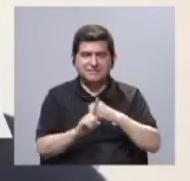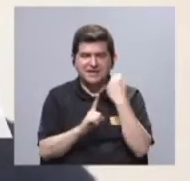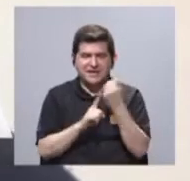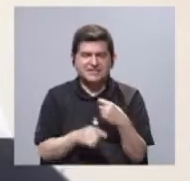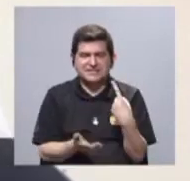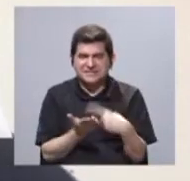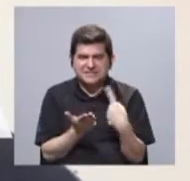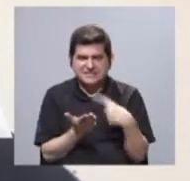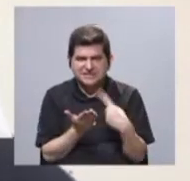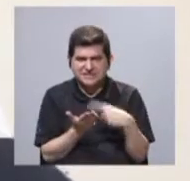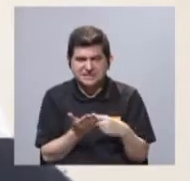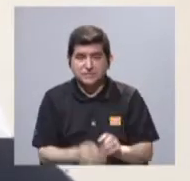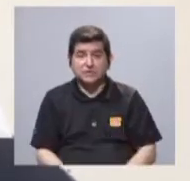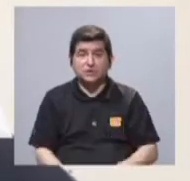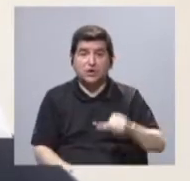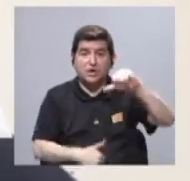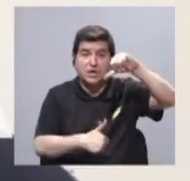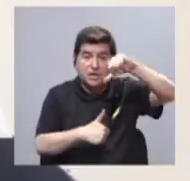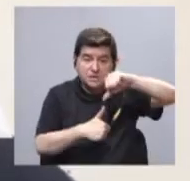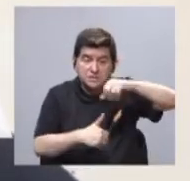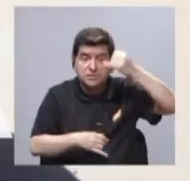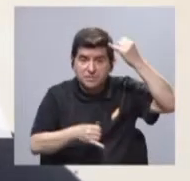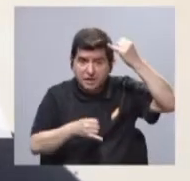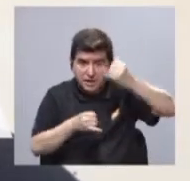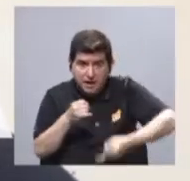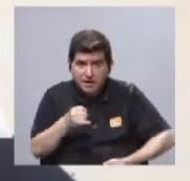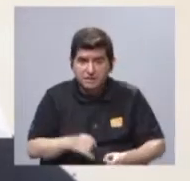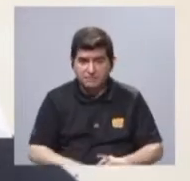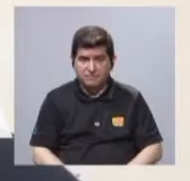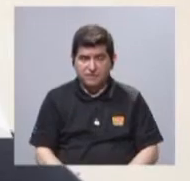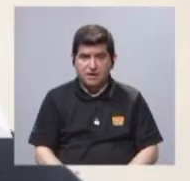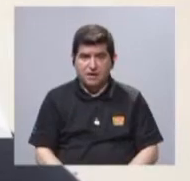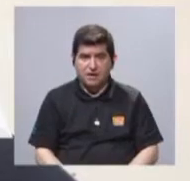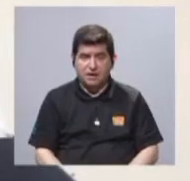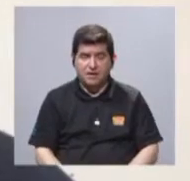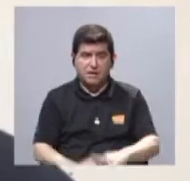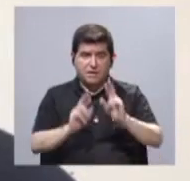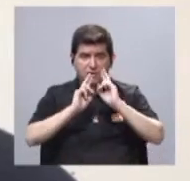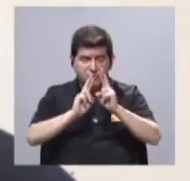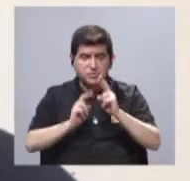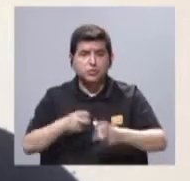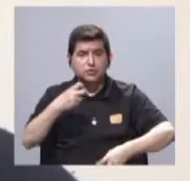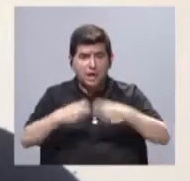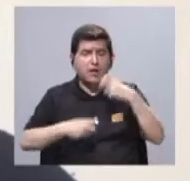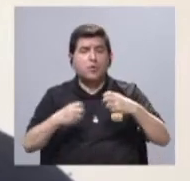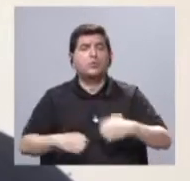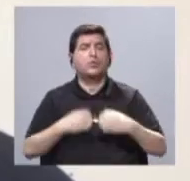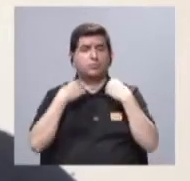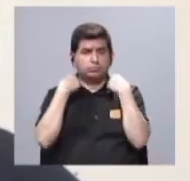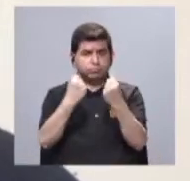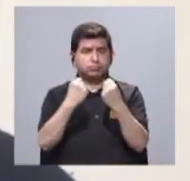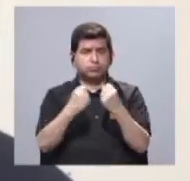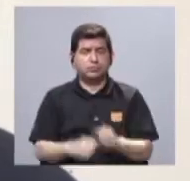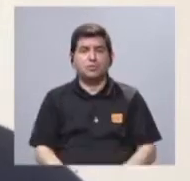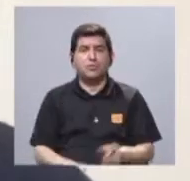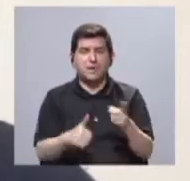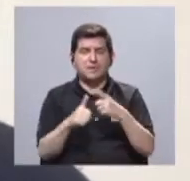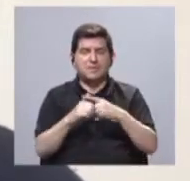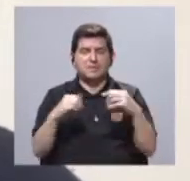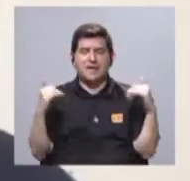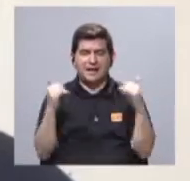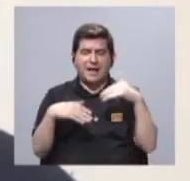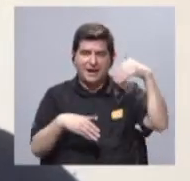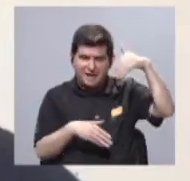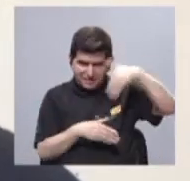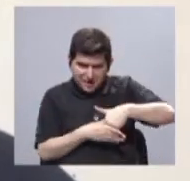en un motivo de discordia que en el caso de Centroamérica termina dando lugar a fuertes conflictos, incluso a